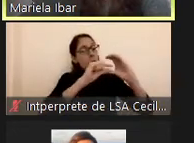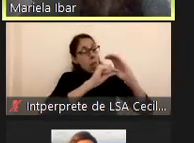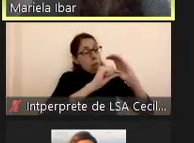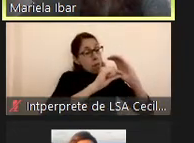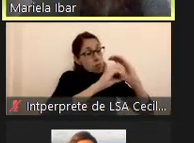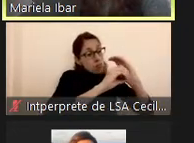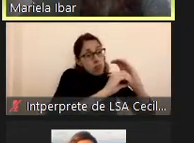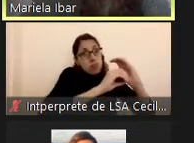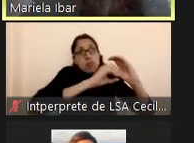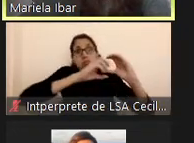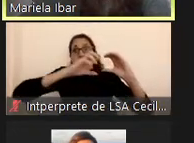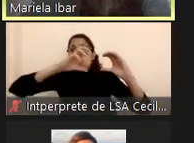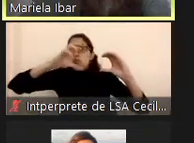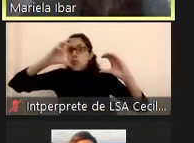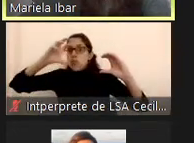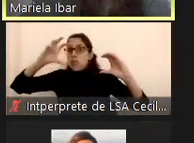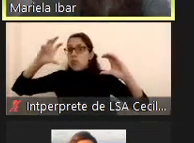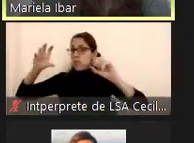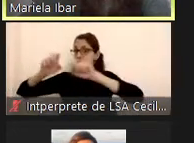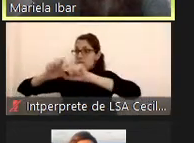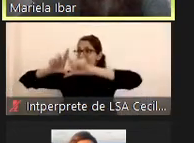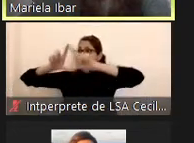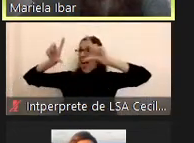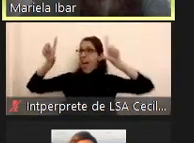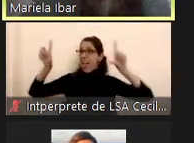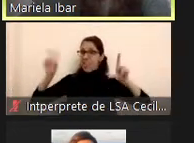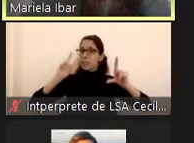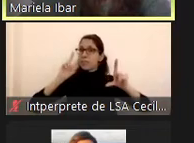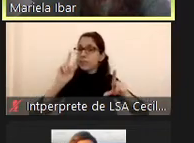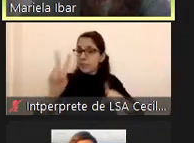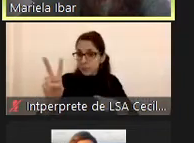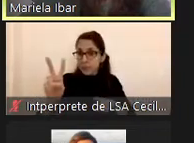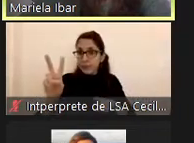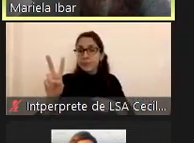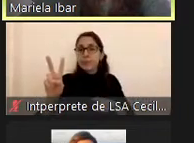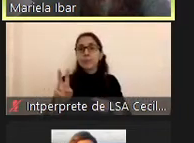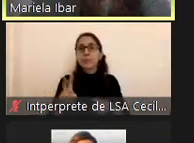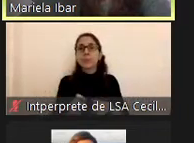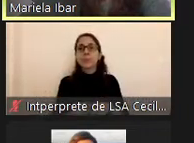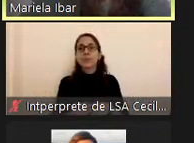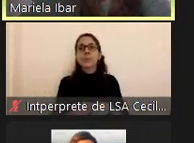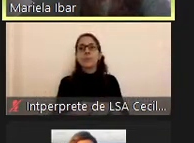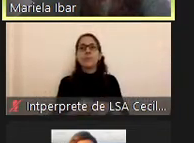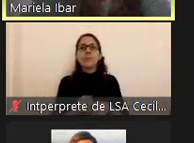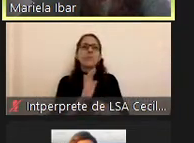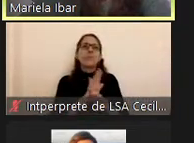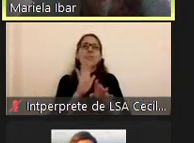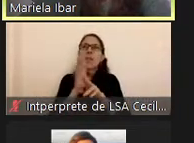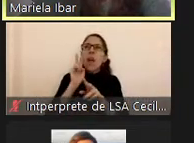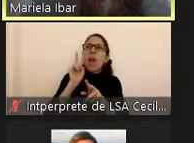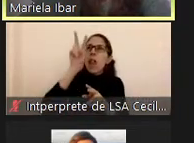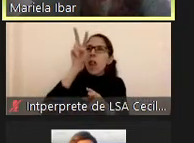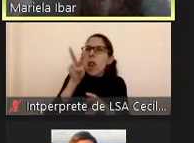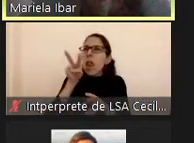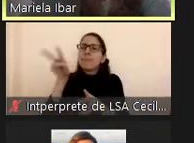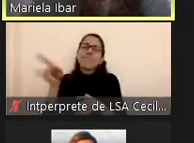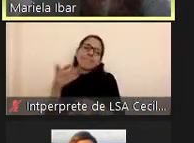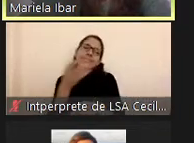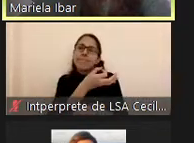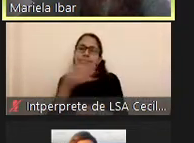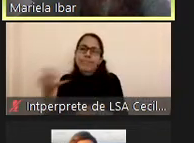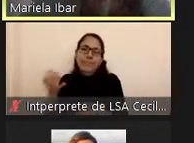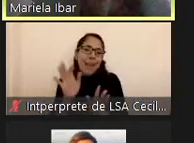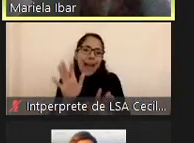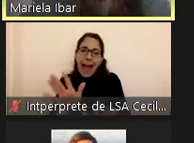de esta pared y la viéramos mucho, digamos, esquemáticamente, ¿sí? Porque tampoco esto que lo vamos a